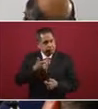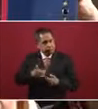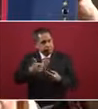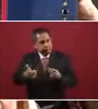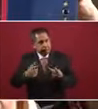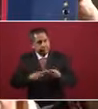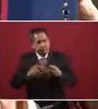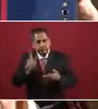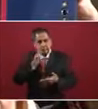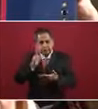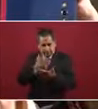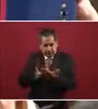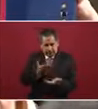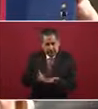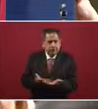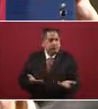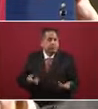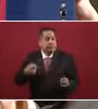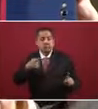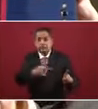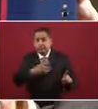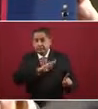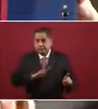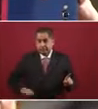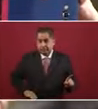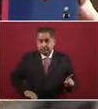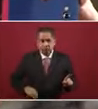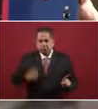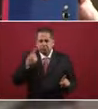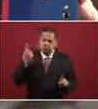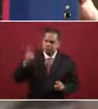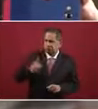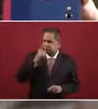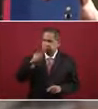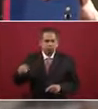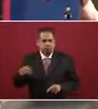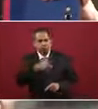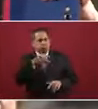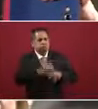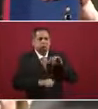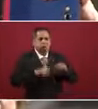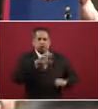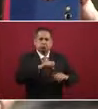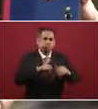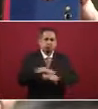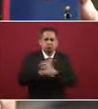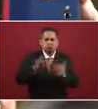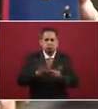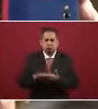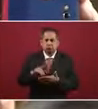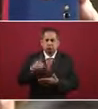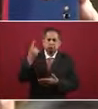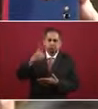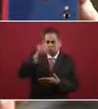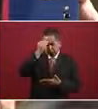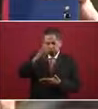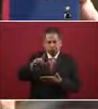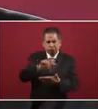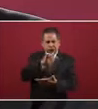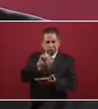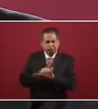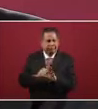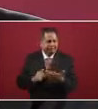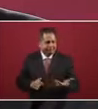sus comprobantes. Pero ¿qué hizo el señor presidente? Les echó la policía, les levantó órdenes de aprehensión, lo mismo a los tricicleros.